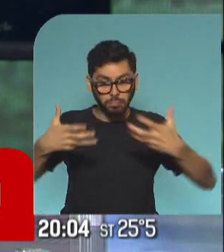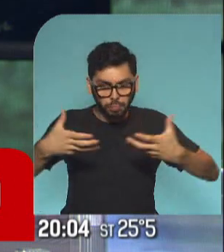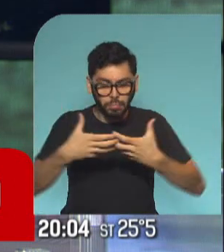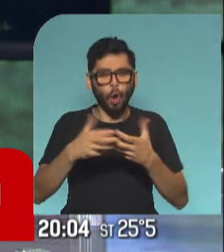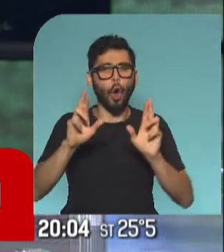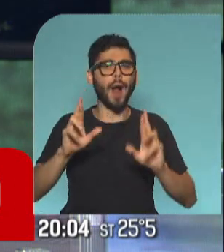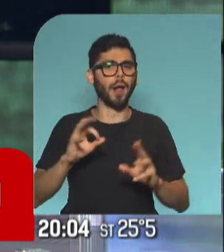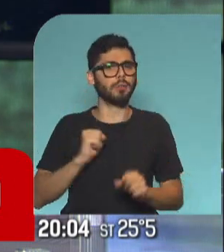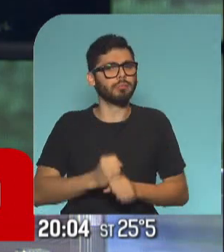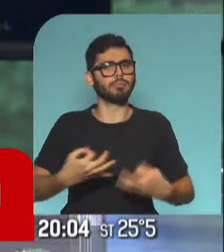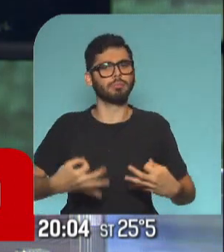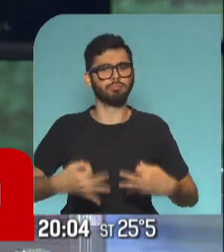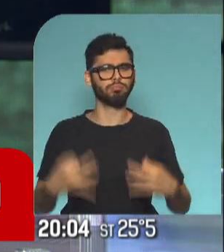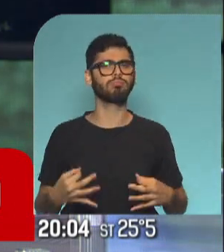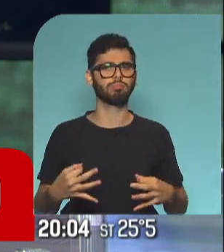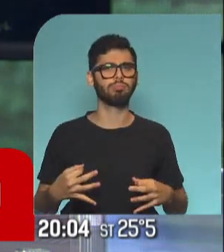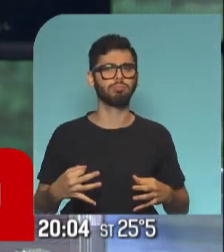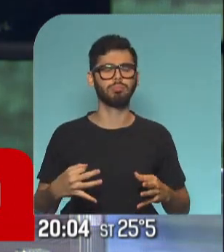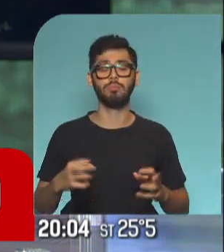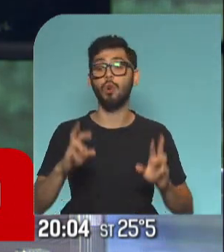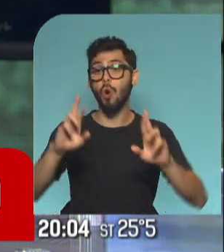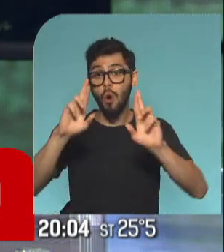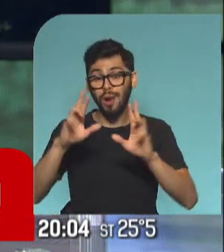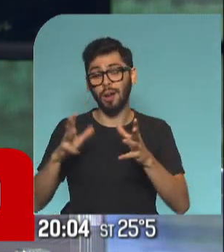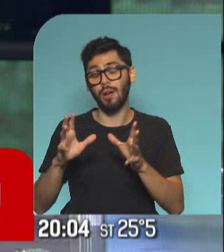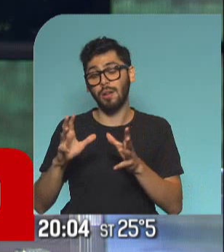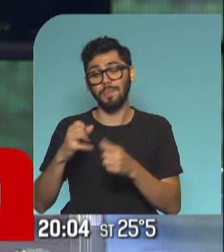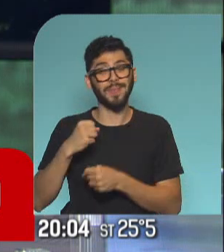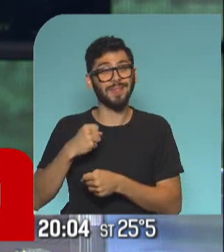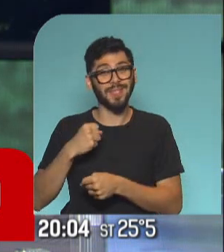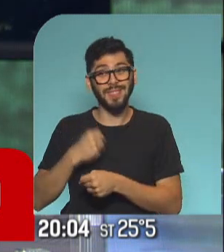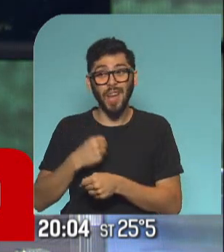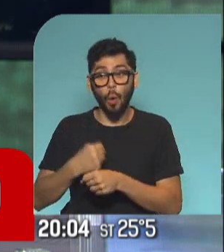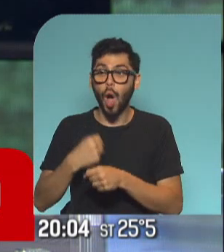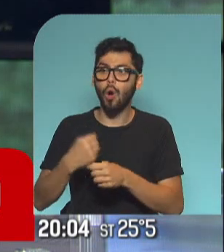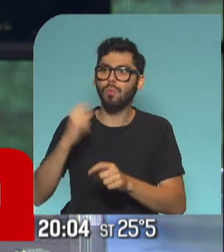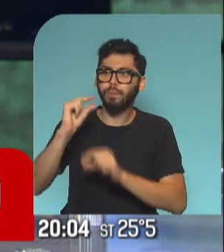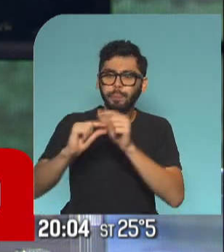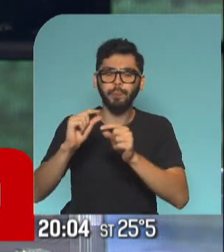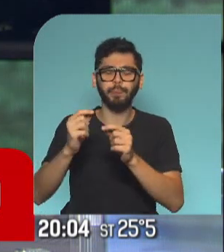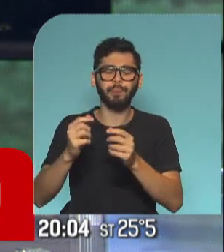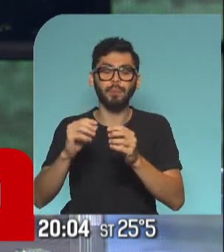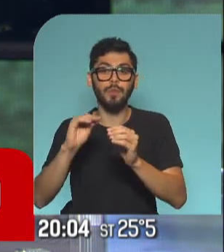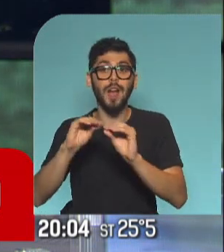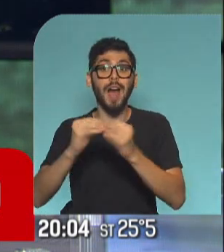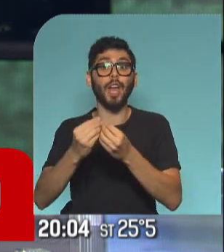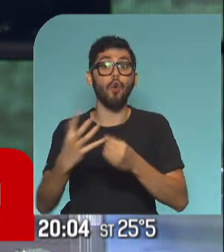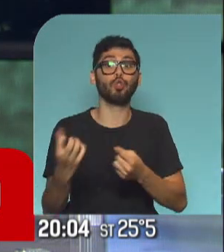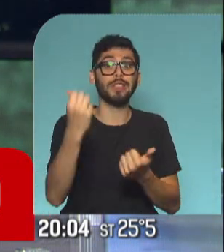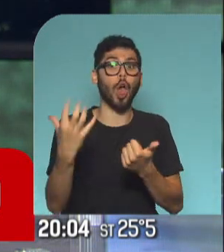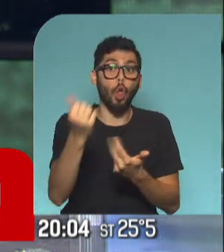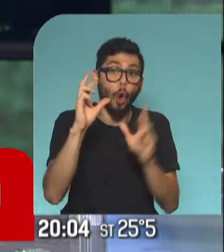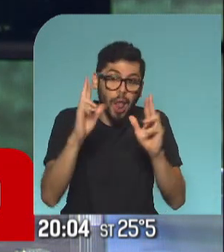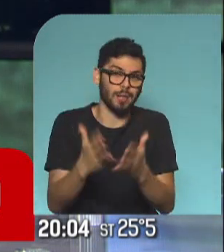que tengamos los resultados del trabajo pronto perdón le pregunto esto porque